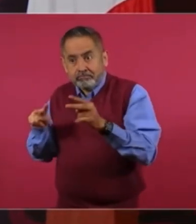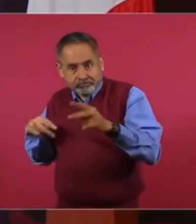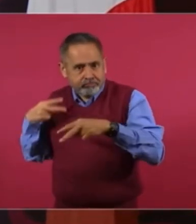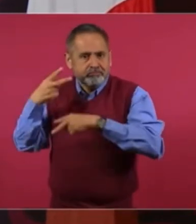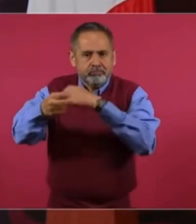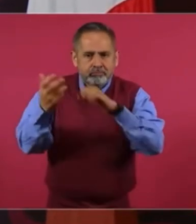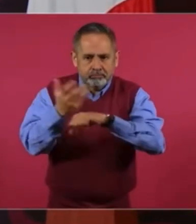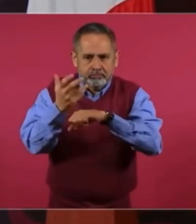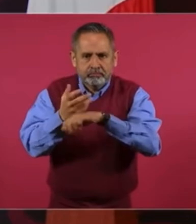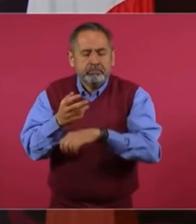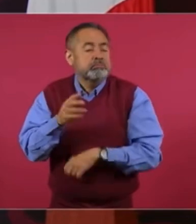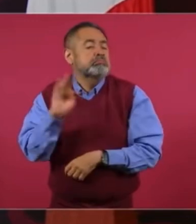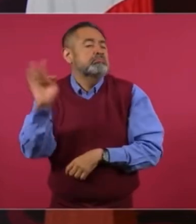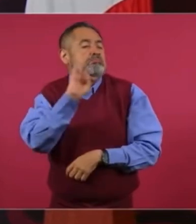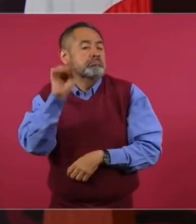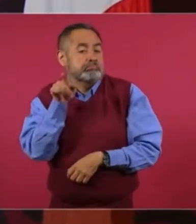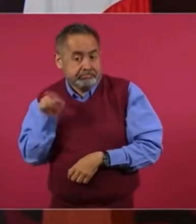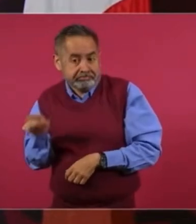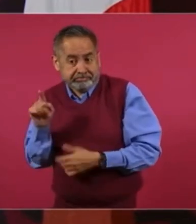lea un documento